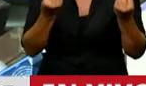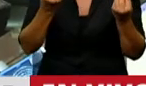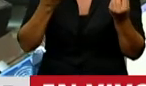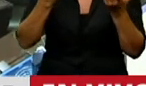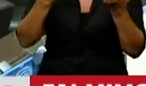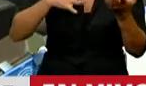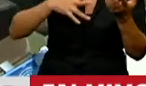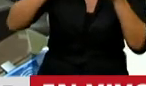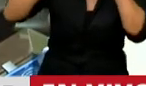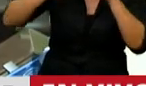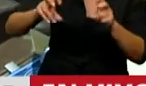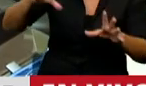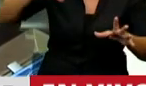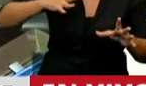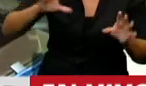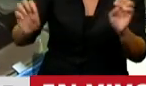investigar, esclarecer,